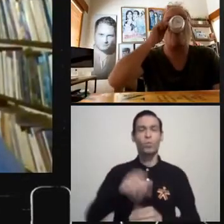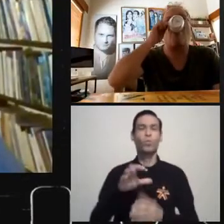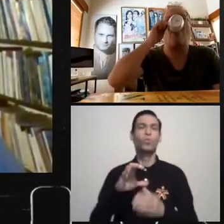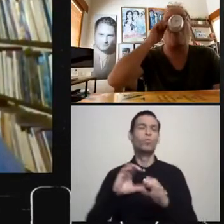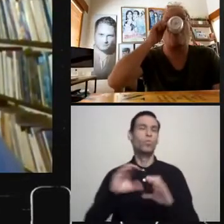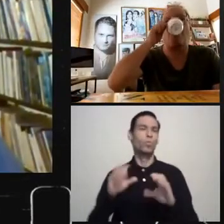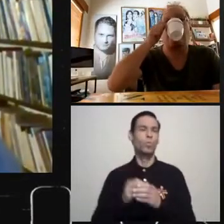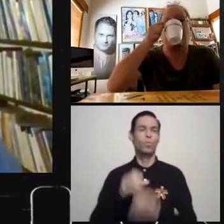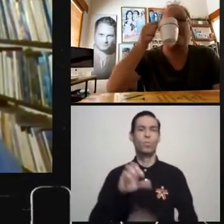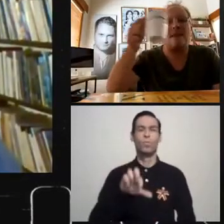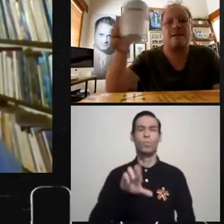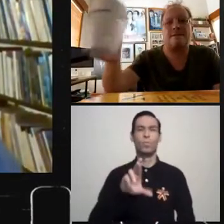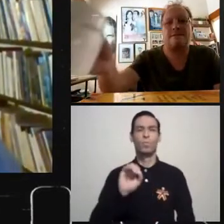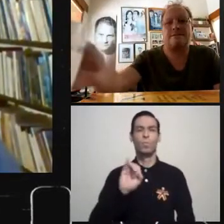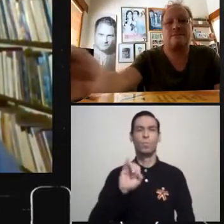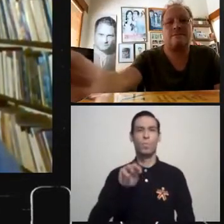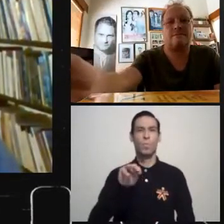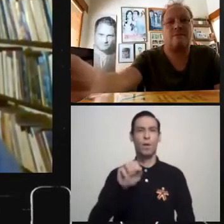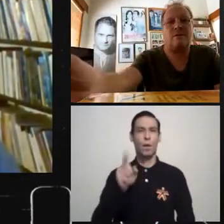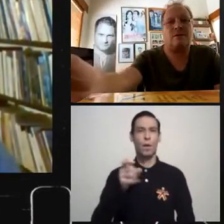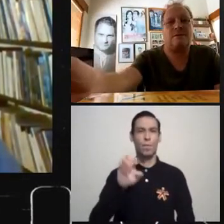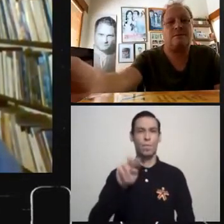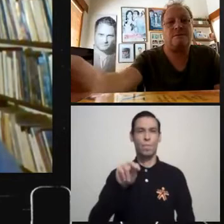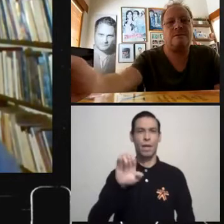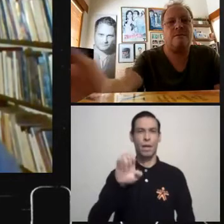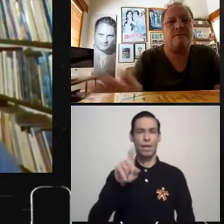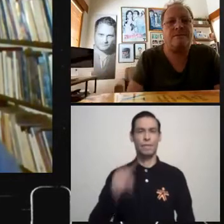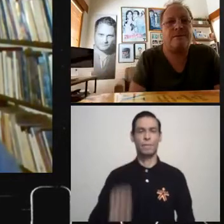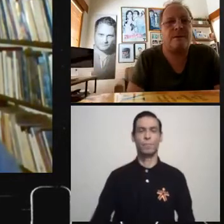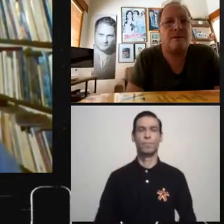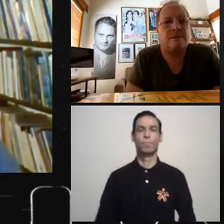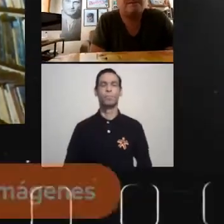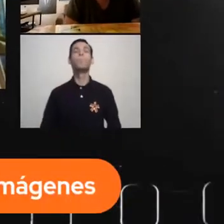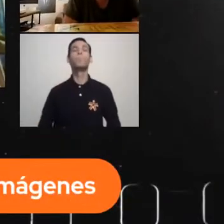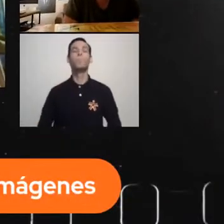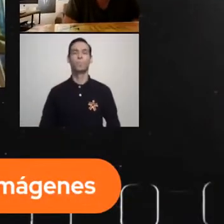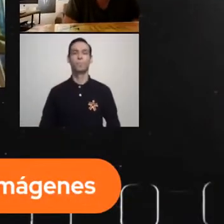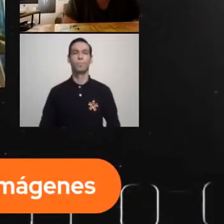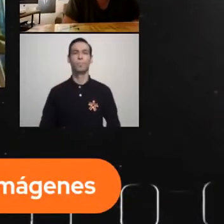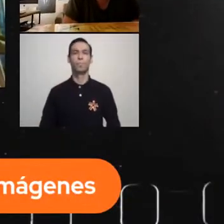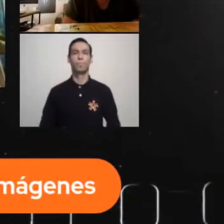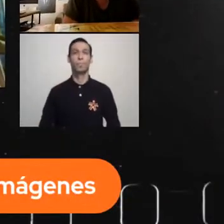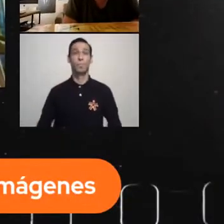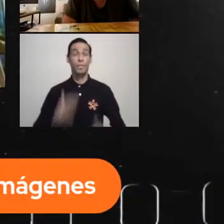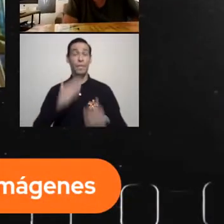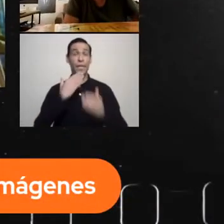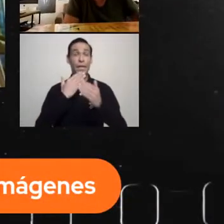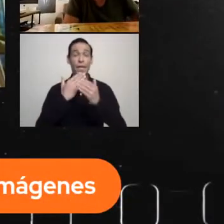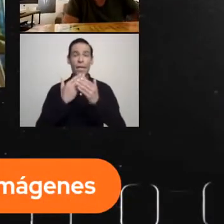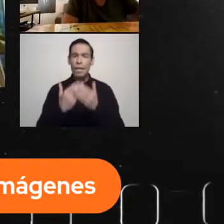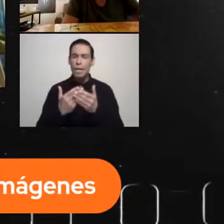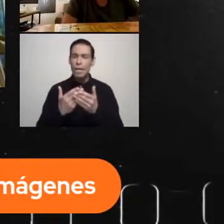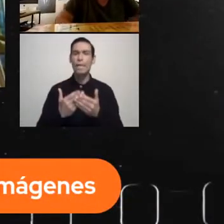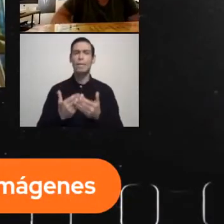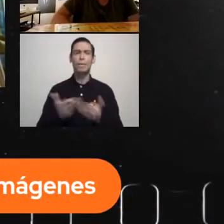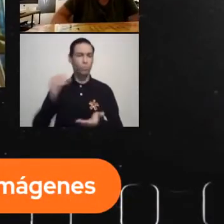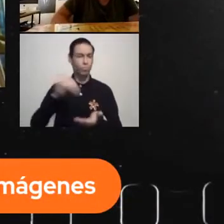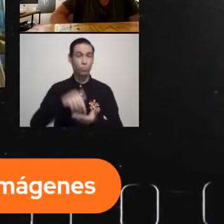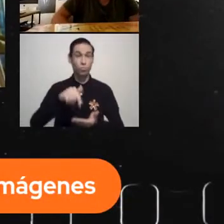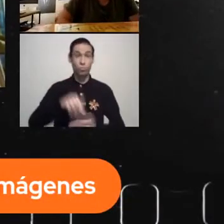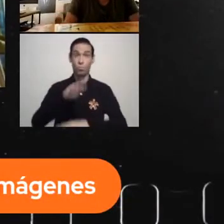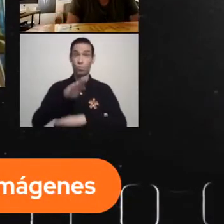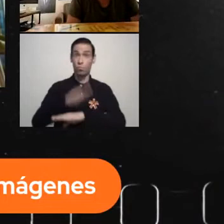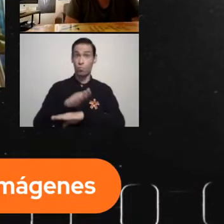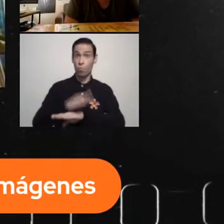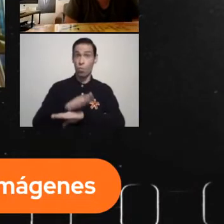Jerónimo. Nuevamente acá esta tarde de experiencias que forman nuevamente con unos